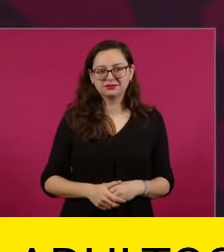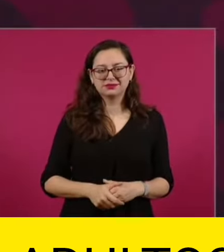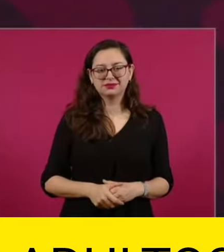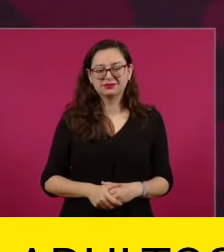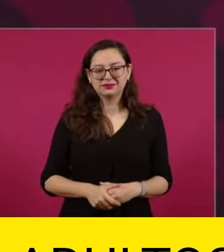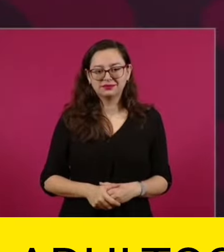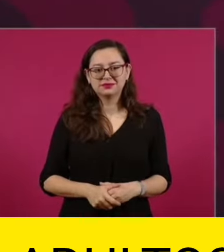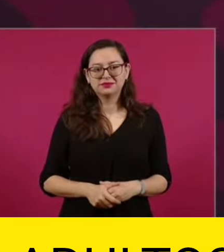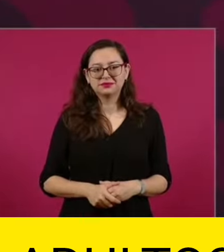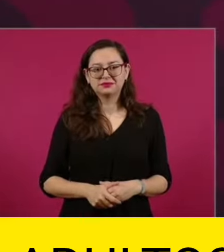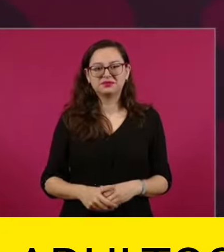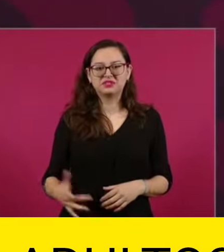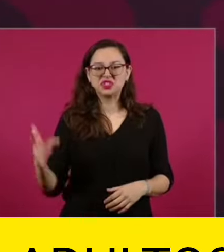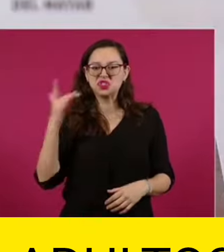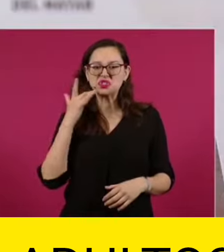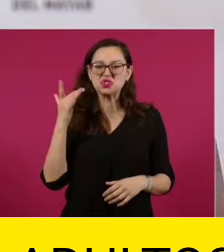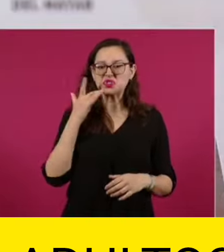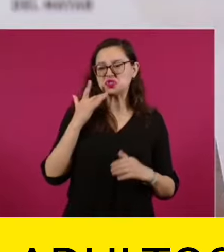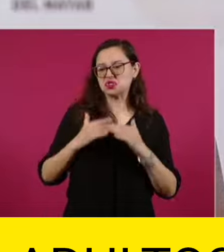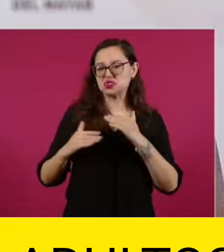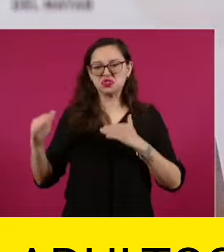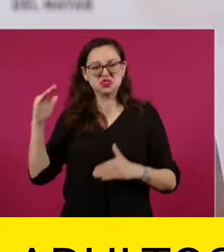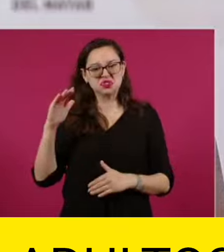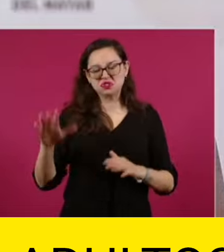Y muere el clasismo.